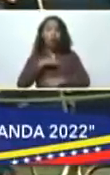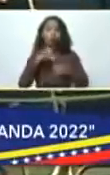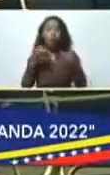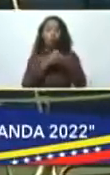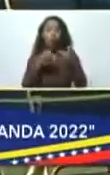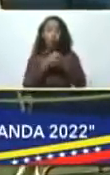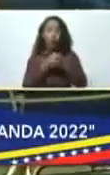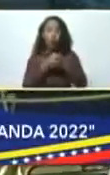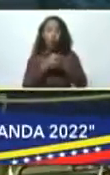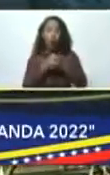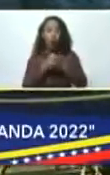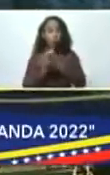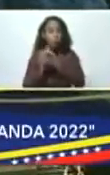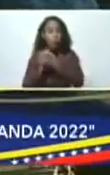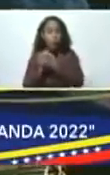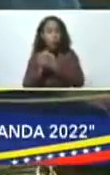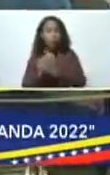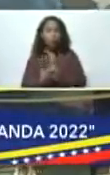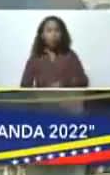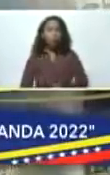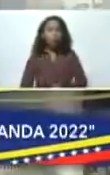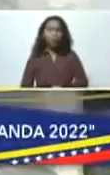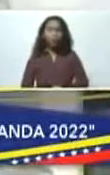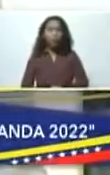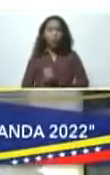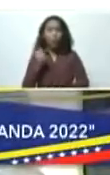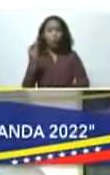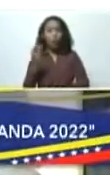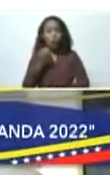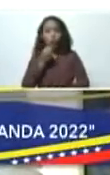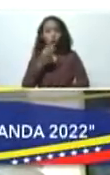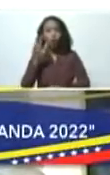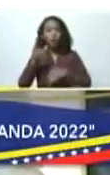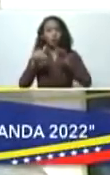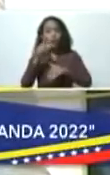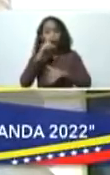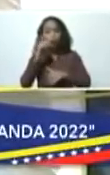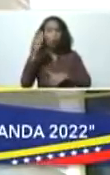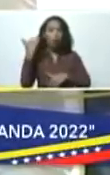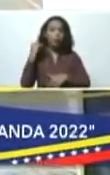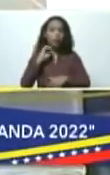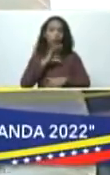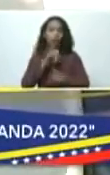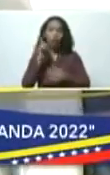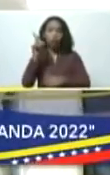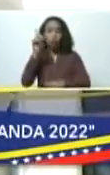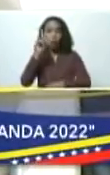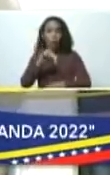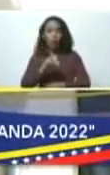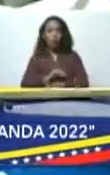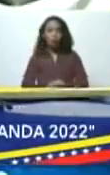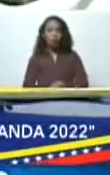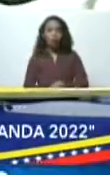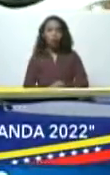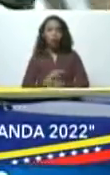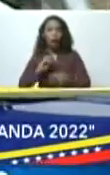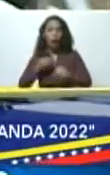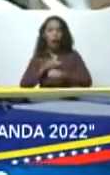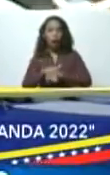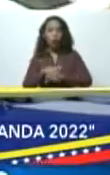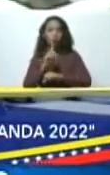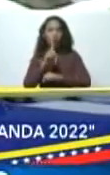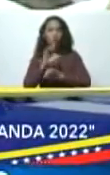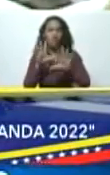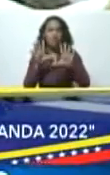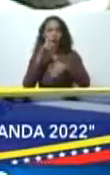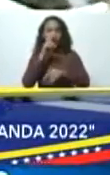Ernesto, ustedes que, bueno, tenían 13 años, Tú también, Héctor, tenías 10